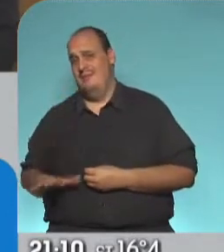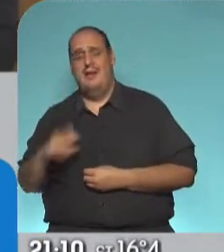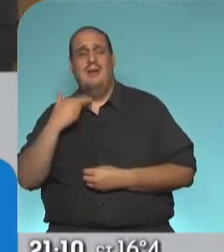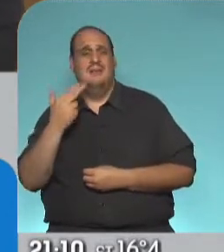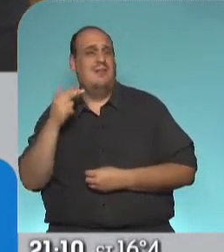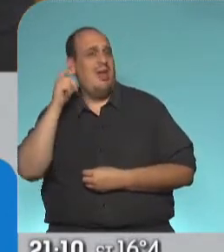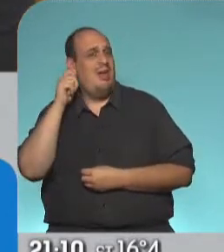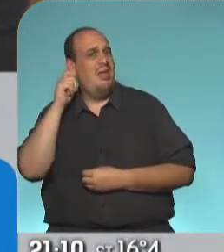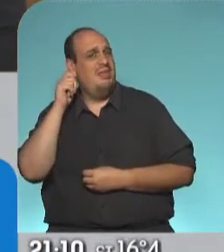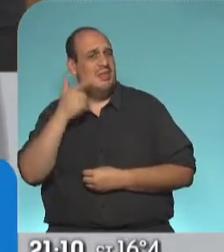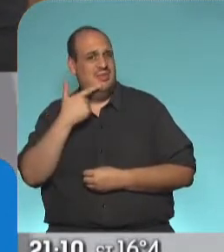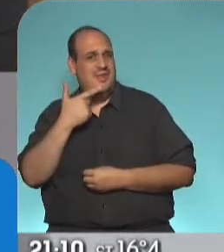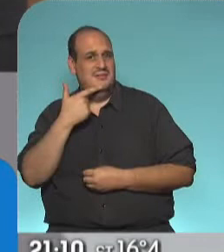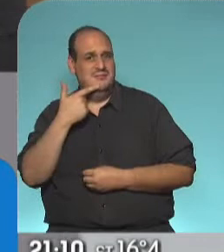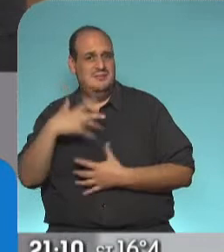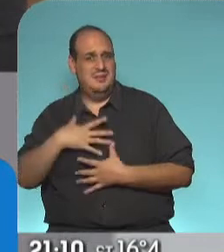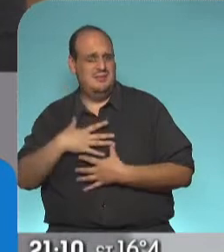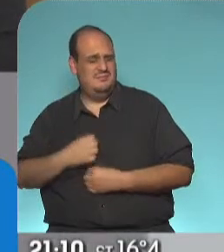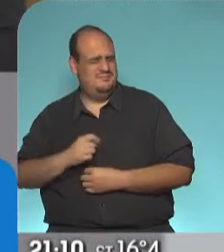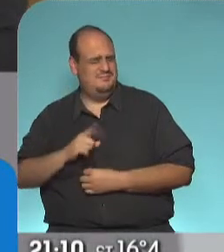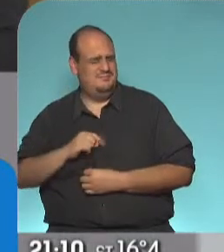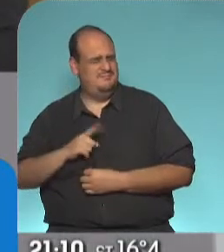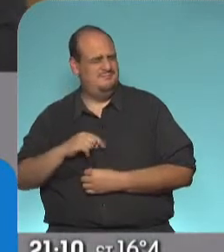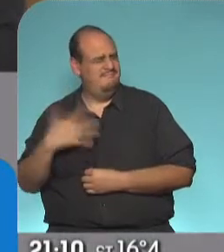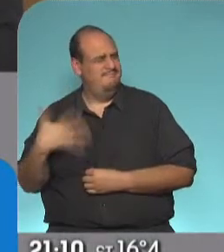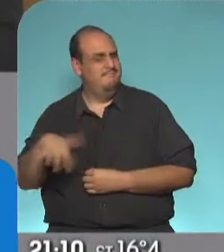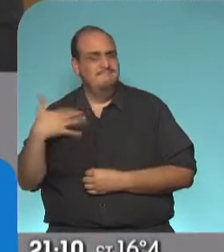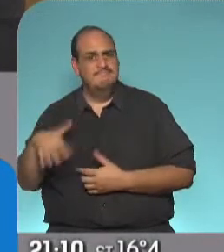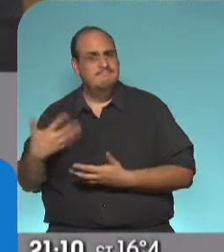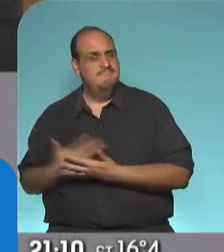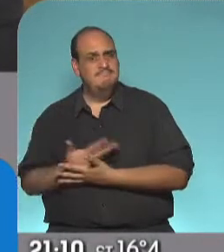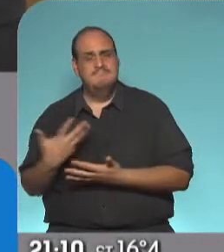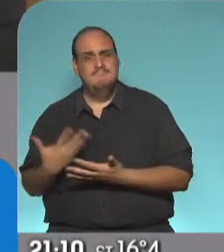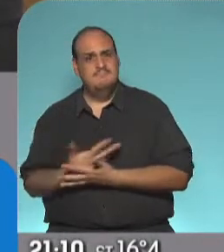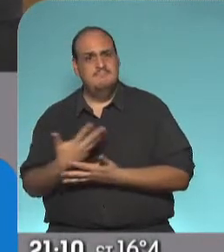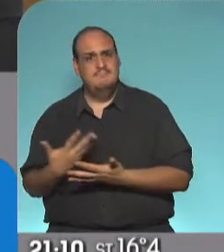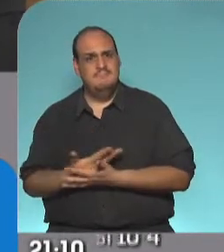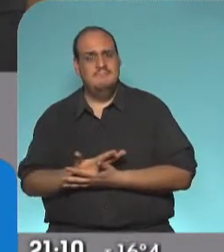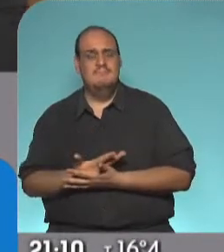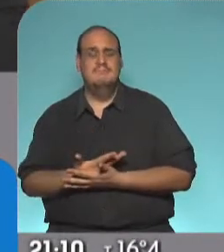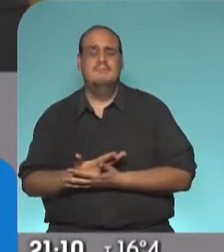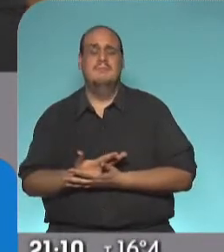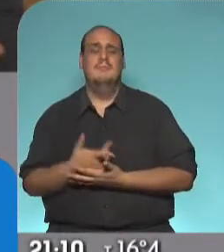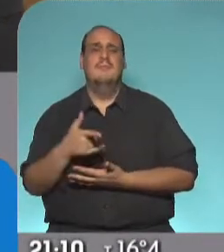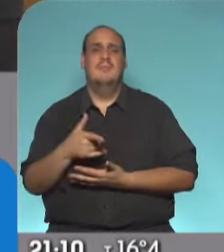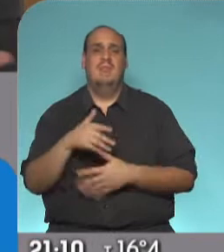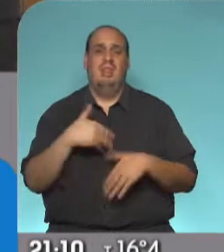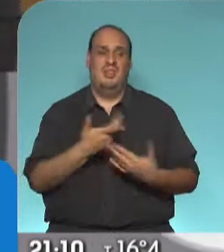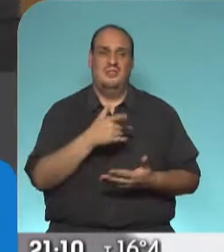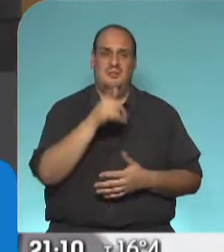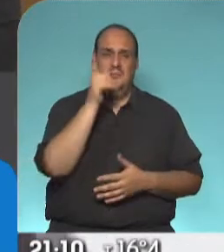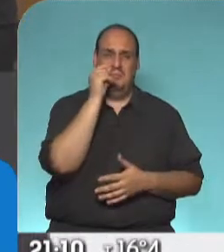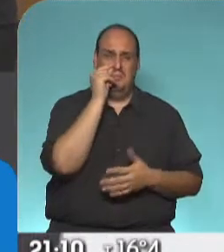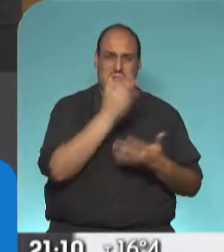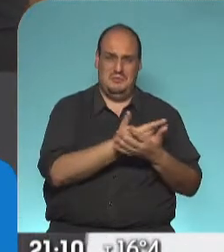17 años que está devastada. O sea que no solamente es mi papá la víctima,